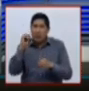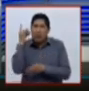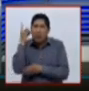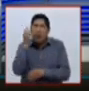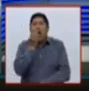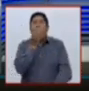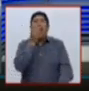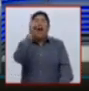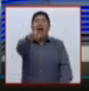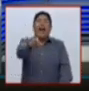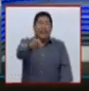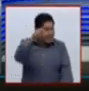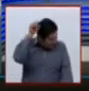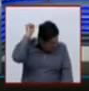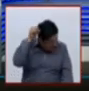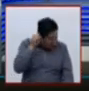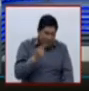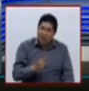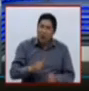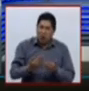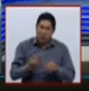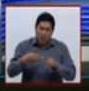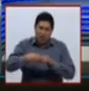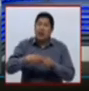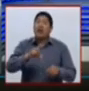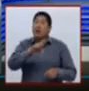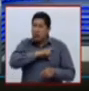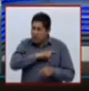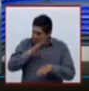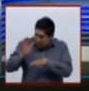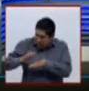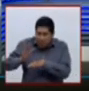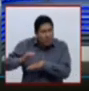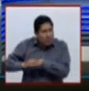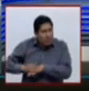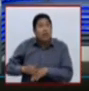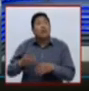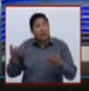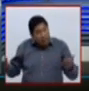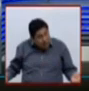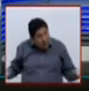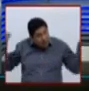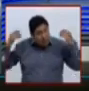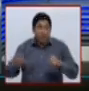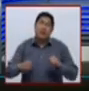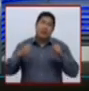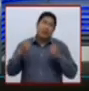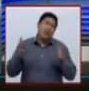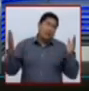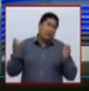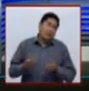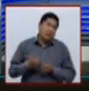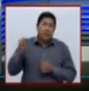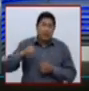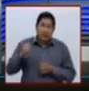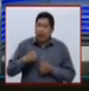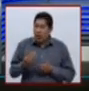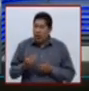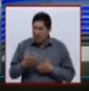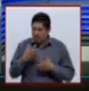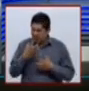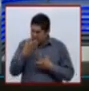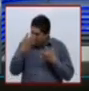Ahí va la cosa. Claro. Ahí va la cosa. Ahí, ¿no? También la policía debería hacer algo, pero me parece. Pero por supuesto. ¿No? Y en todo caso, bueno, sí, ya hay